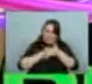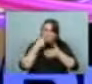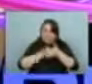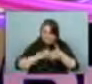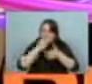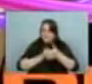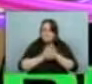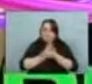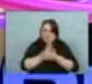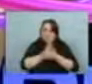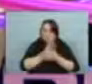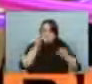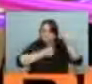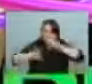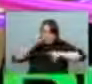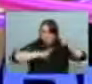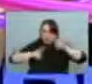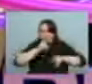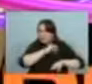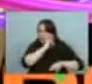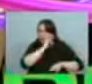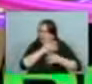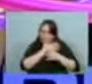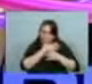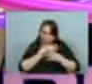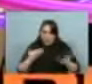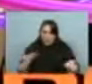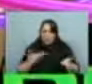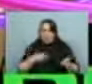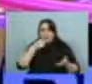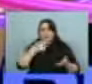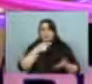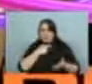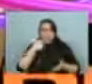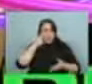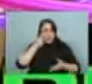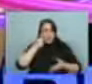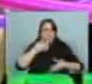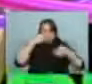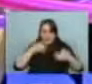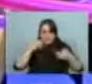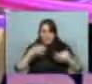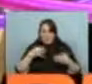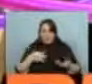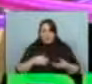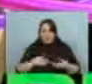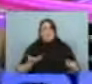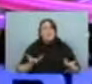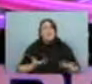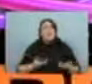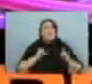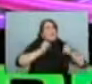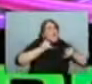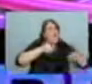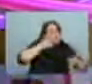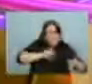que continúa buscando novio desde la pantalla chica. Su mensaje es claro: quiere un muchacho no muy añejado, con abultado monedero y un